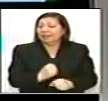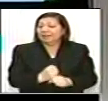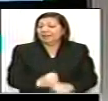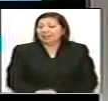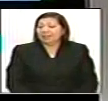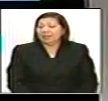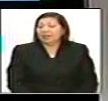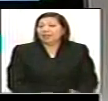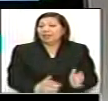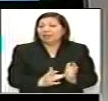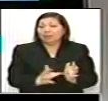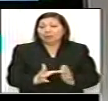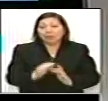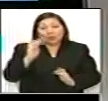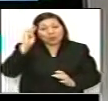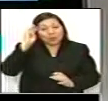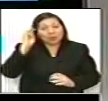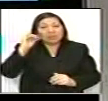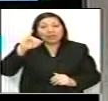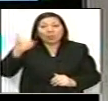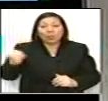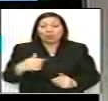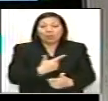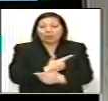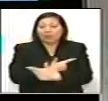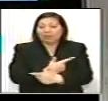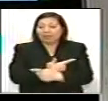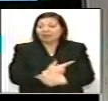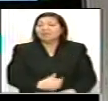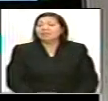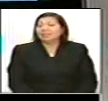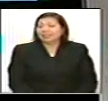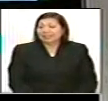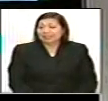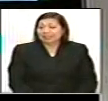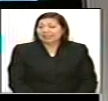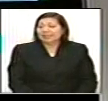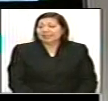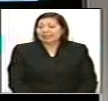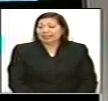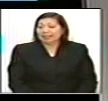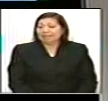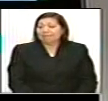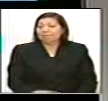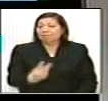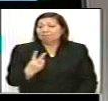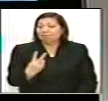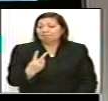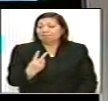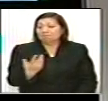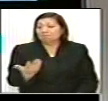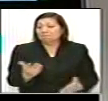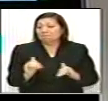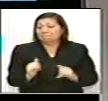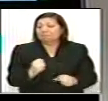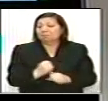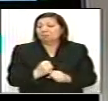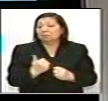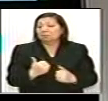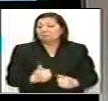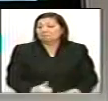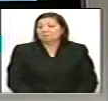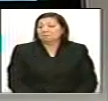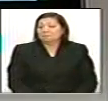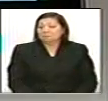Jesús María y San Juan del Lurigancho. 2 de 10 están funcionando en este